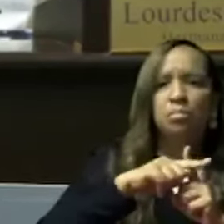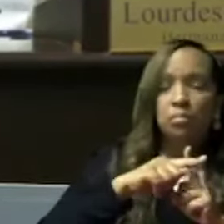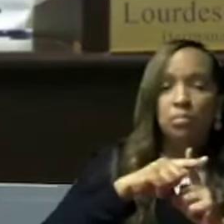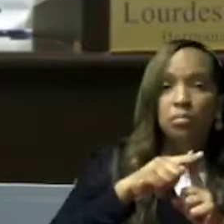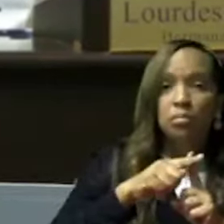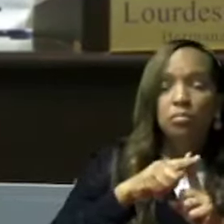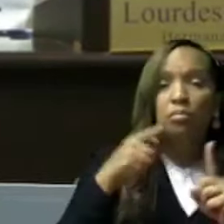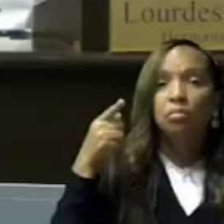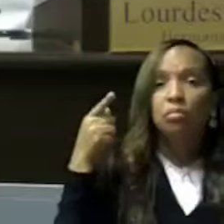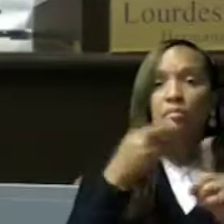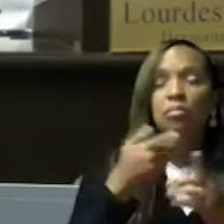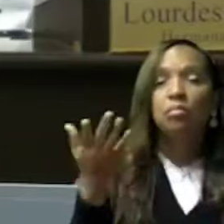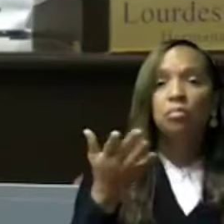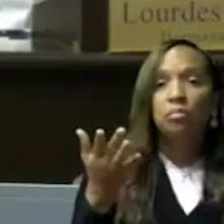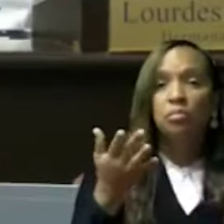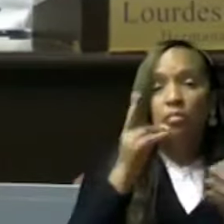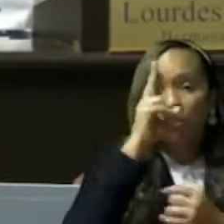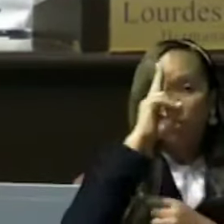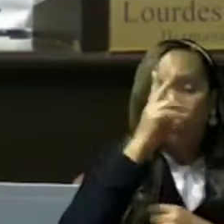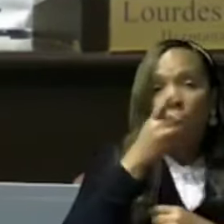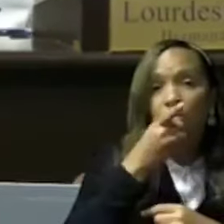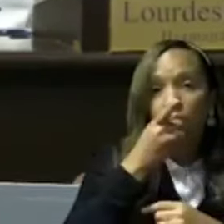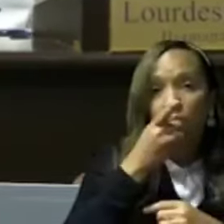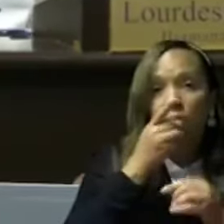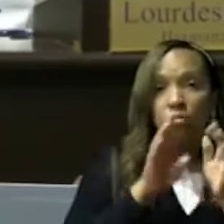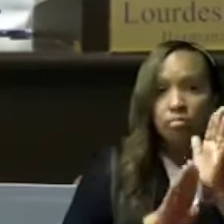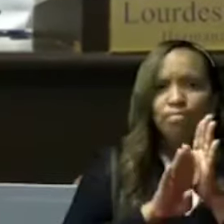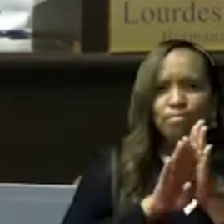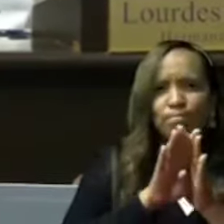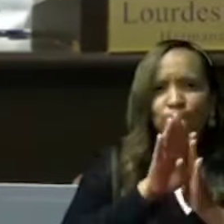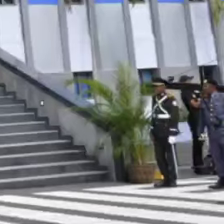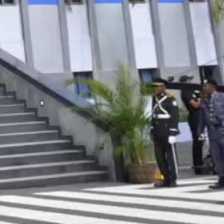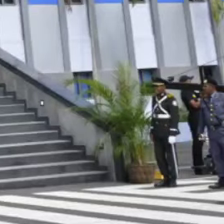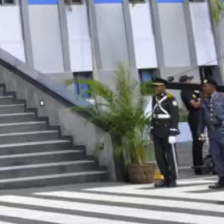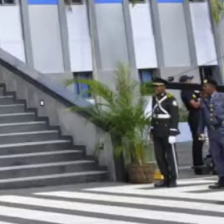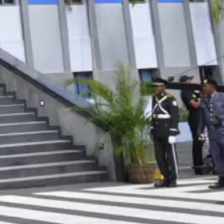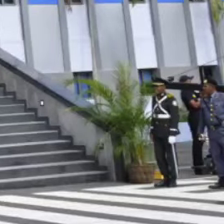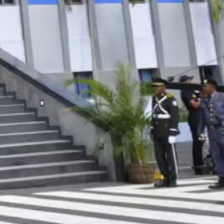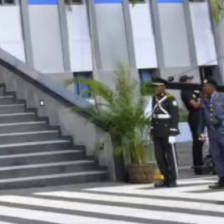pueda seguir creciendo económicamente con esa compra de acciones. Muchísimas gracias.